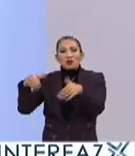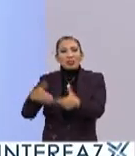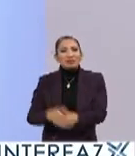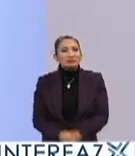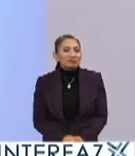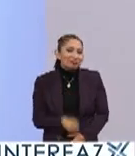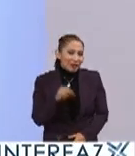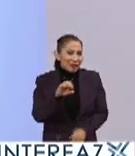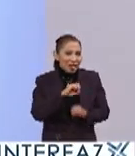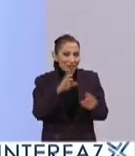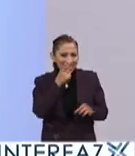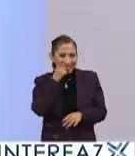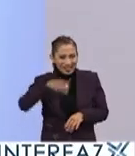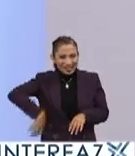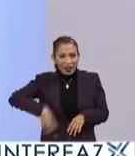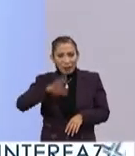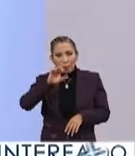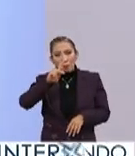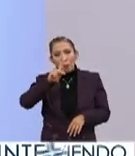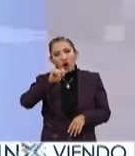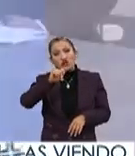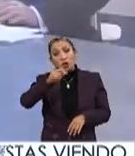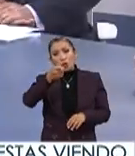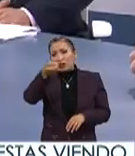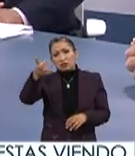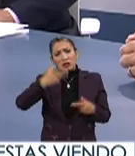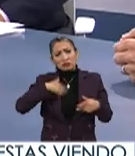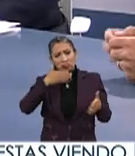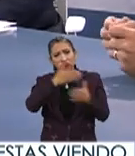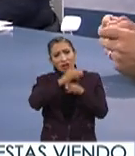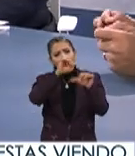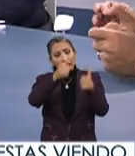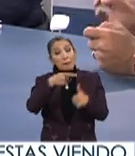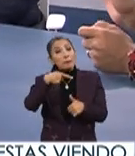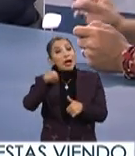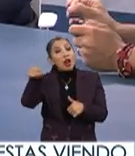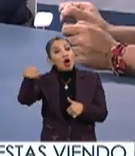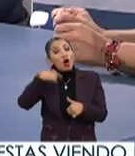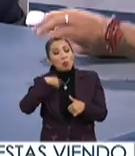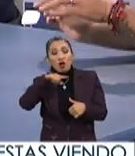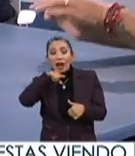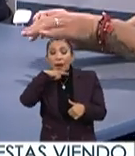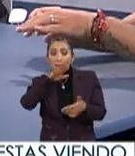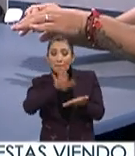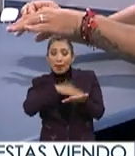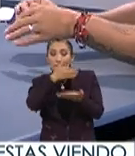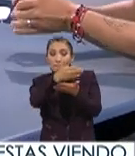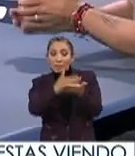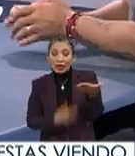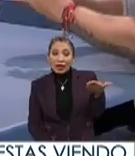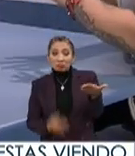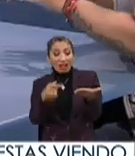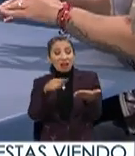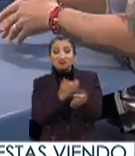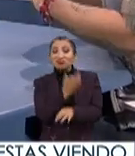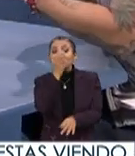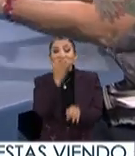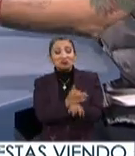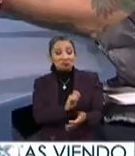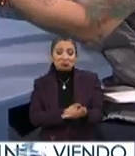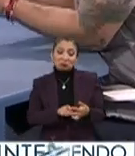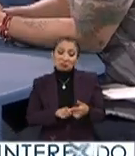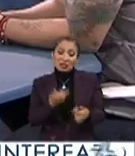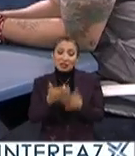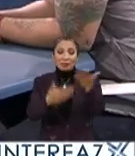¿no? Así es, y como lo comenta Posk, cualquier persona puede entrar al arte, siempre y cuando se tenga un lápiz, una hoja de papel, con eso ya puedes iniciar